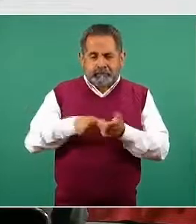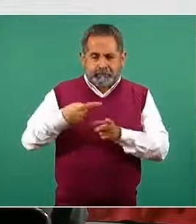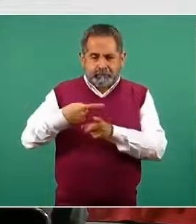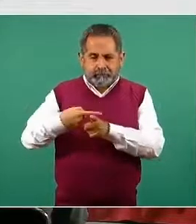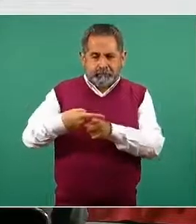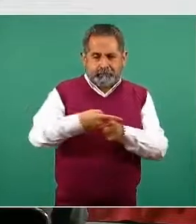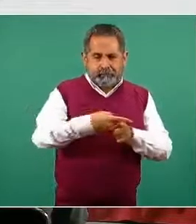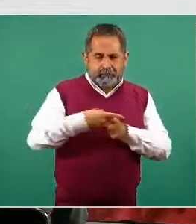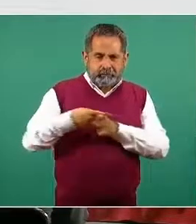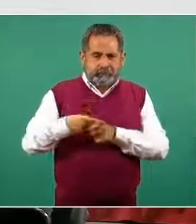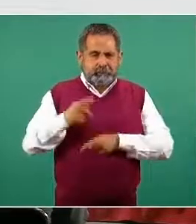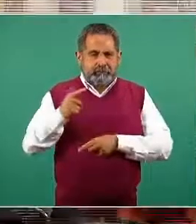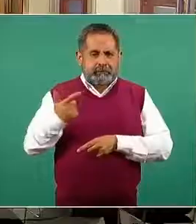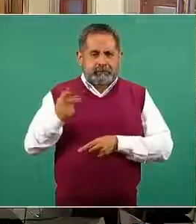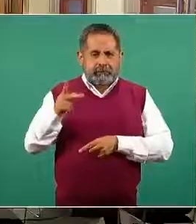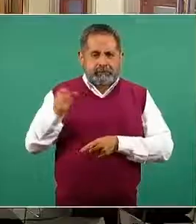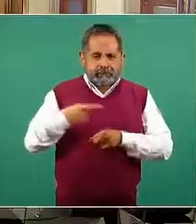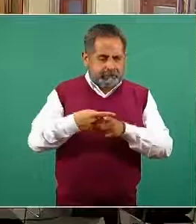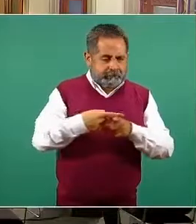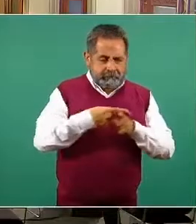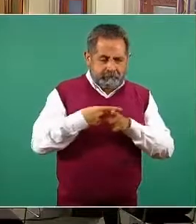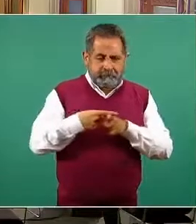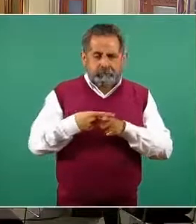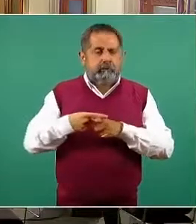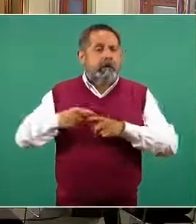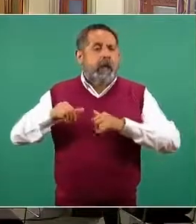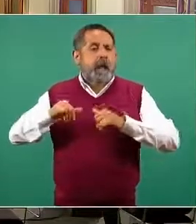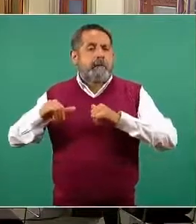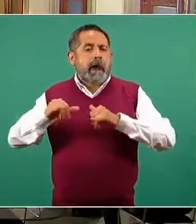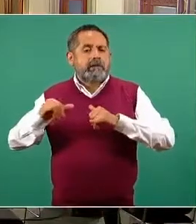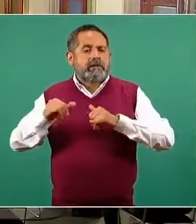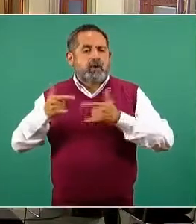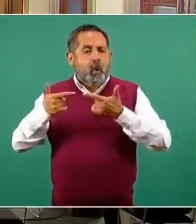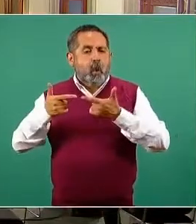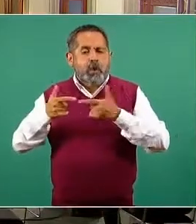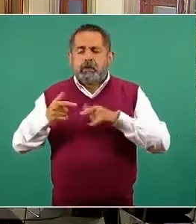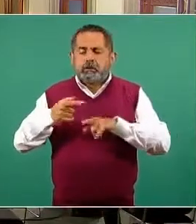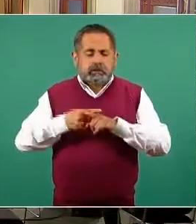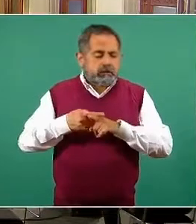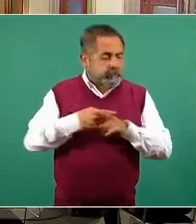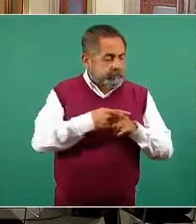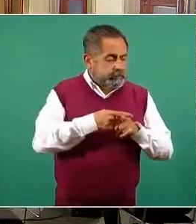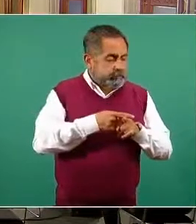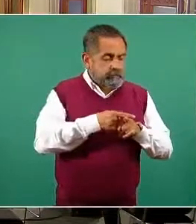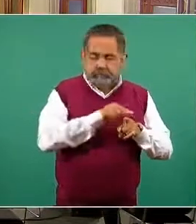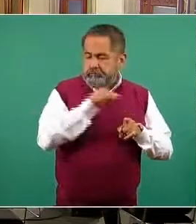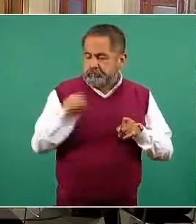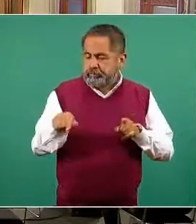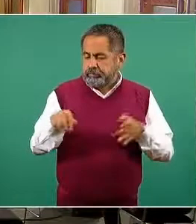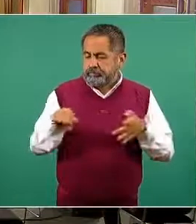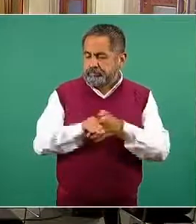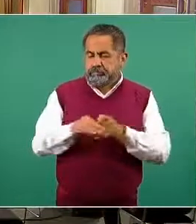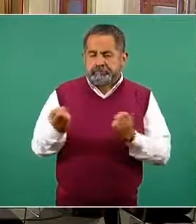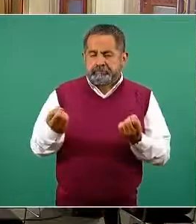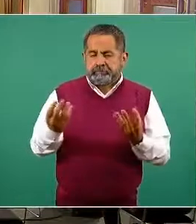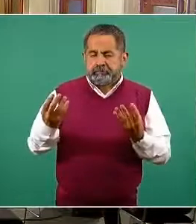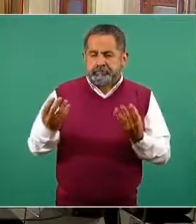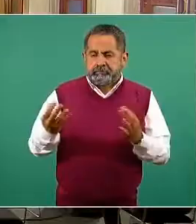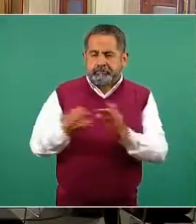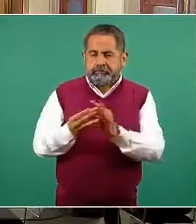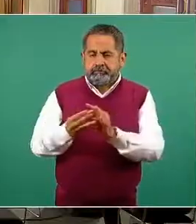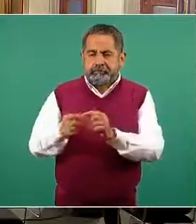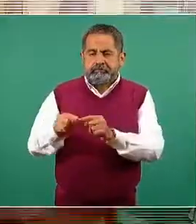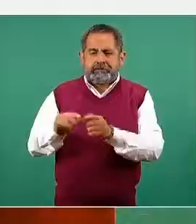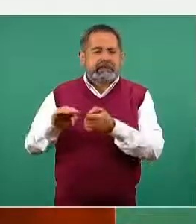activado el GPS, pues Google Maps nos va a ver en dónde estamos y nos va a decir su centro de vacunación alrededor de donde